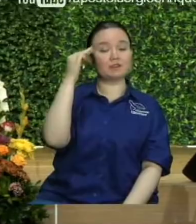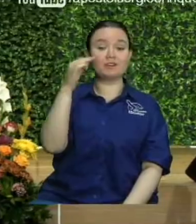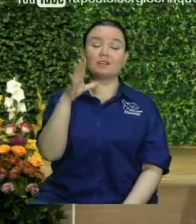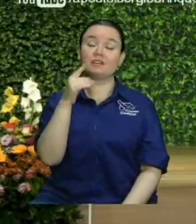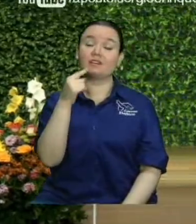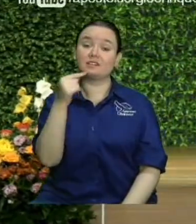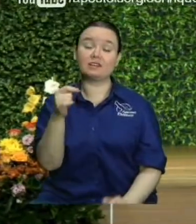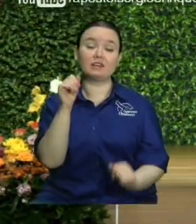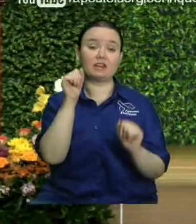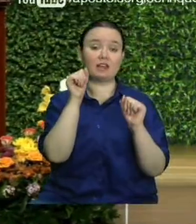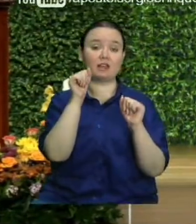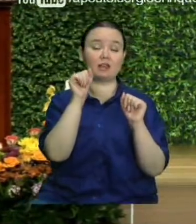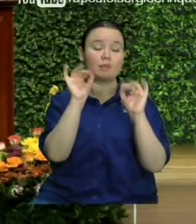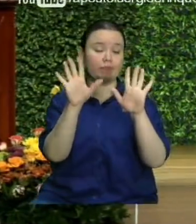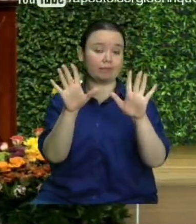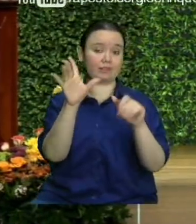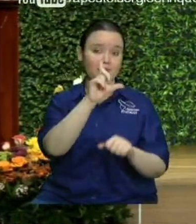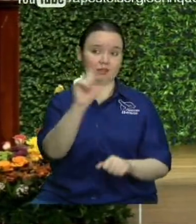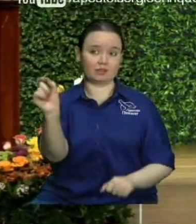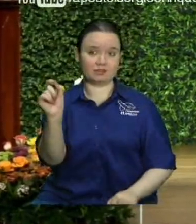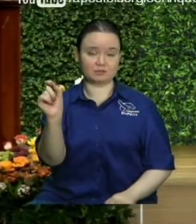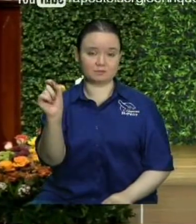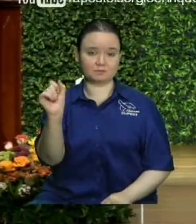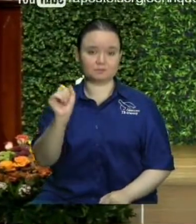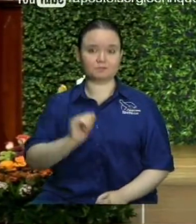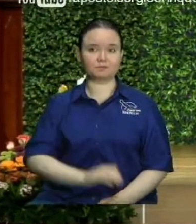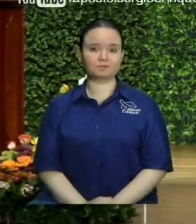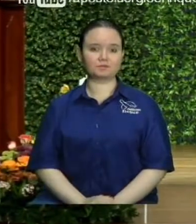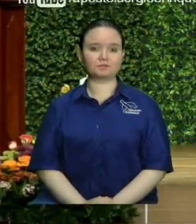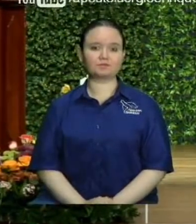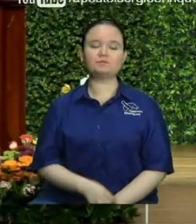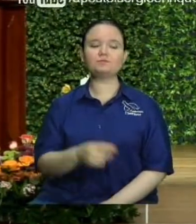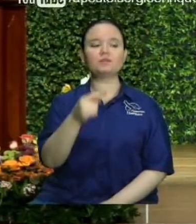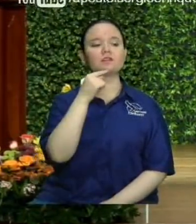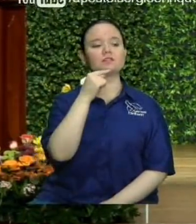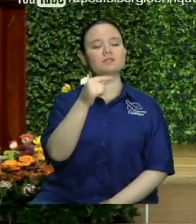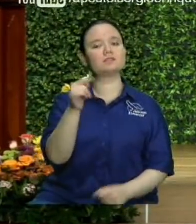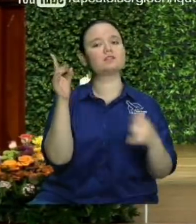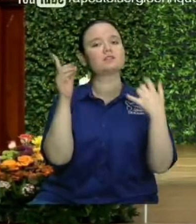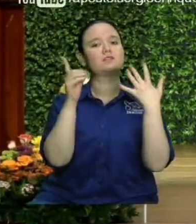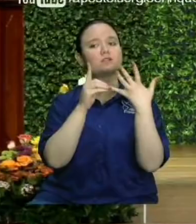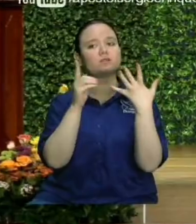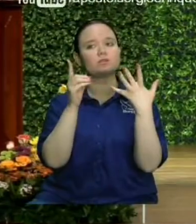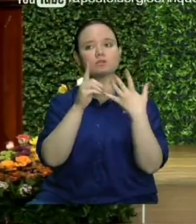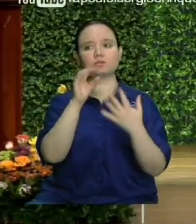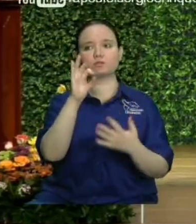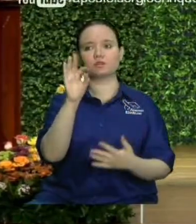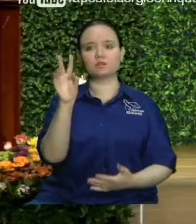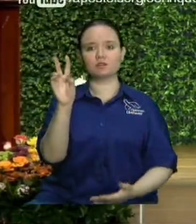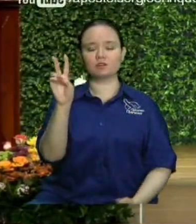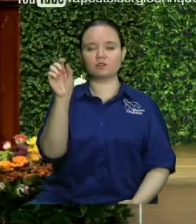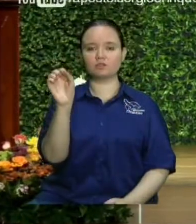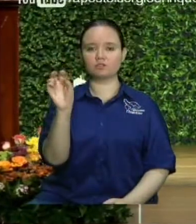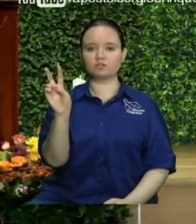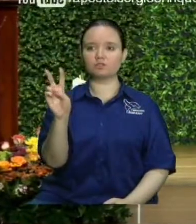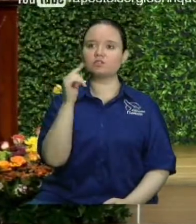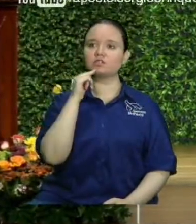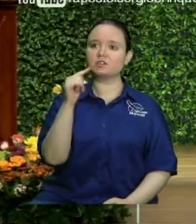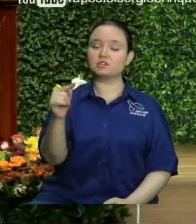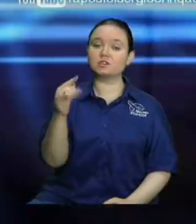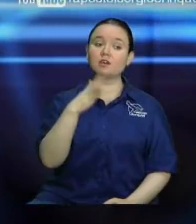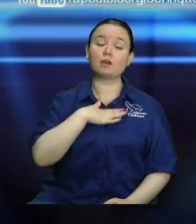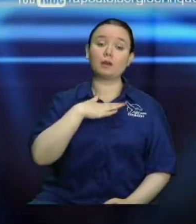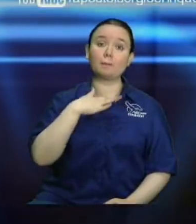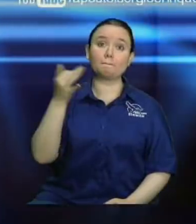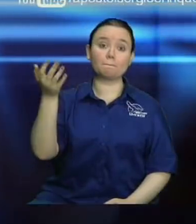generación. Por ejemplo, dice Deuteronomio 32:2, ningún bastardo entrará